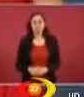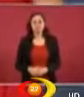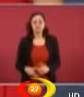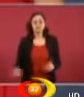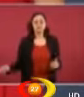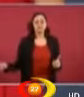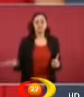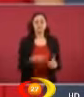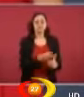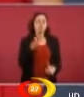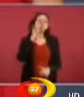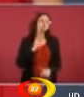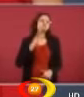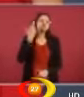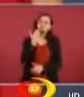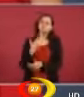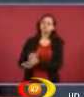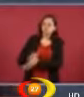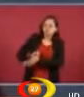del racismo